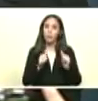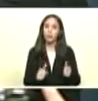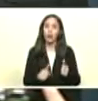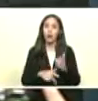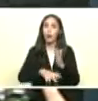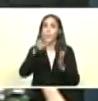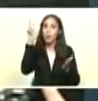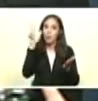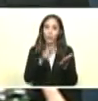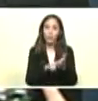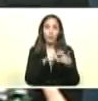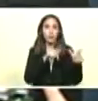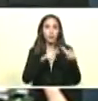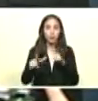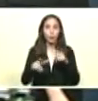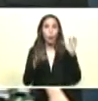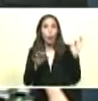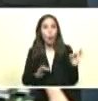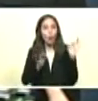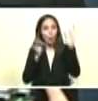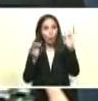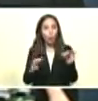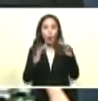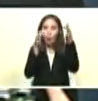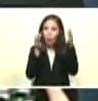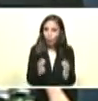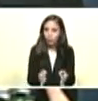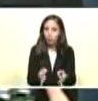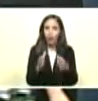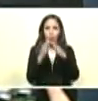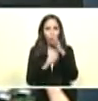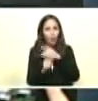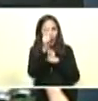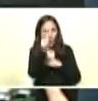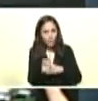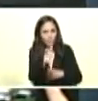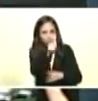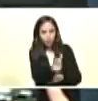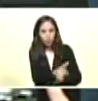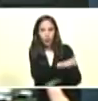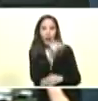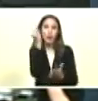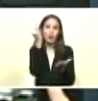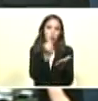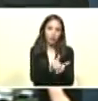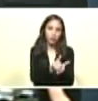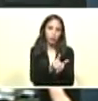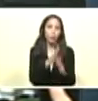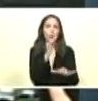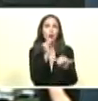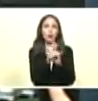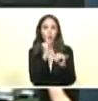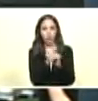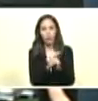autorización de trámite a todos los mineros de Venezuela que se han inscrito en el blockchain